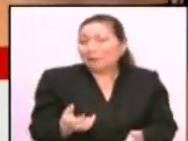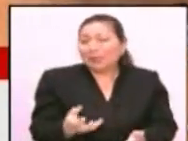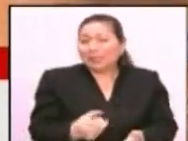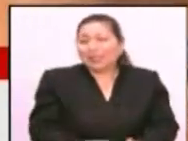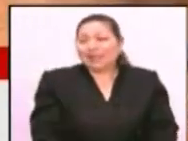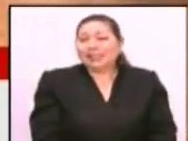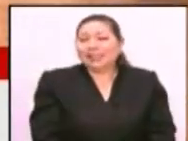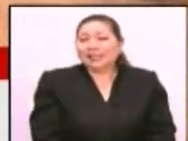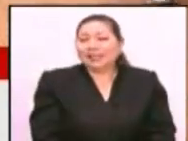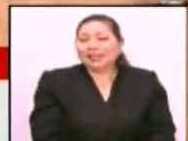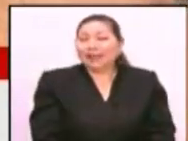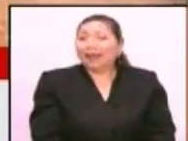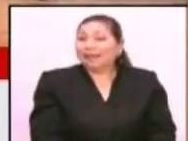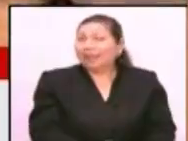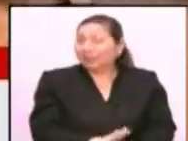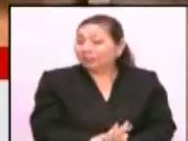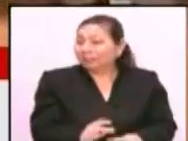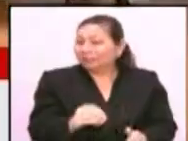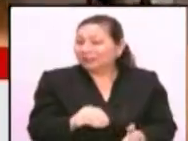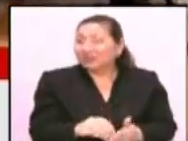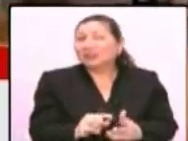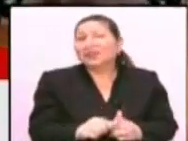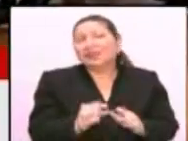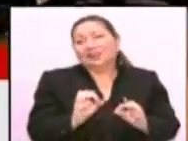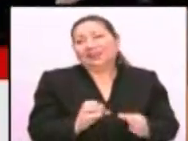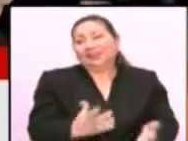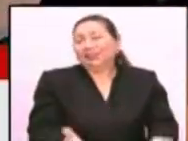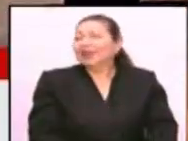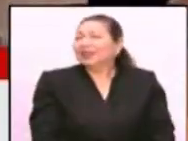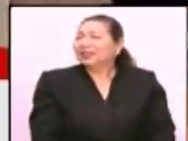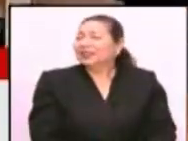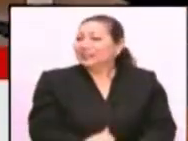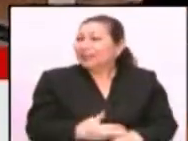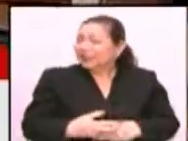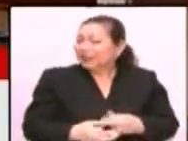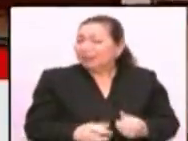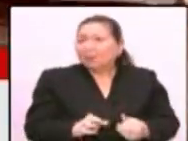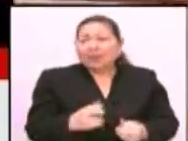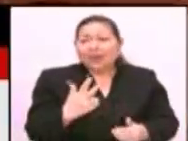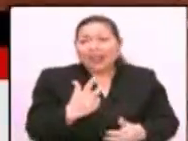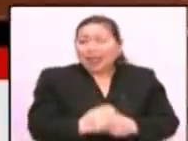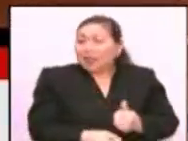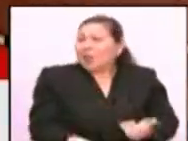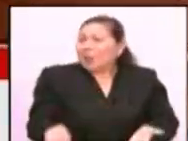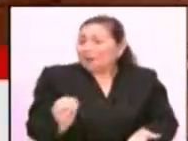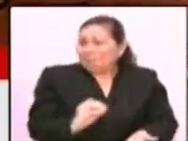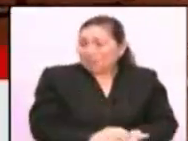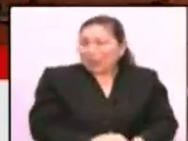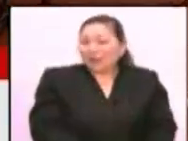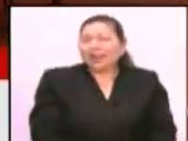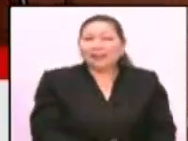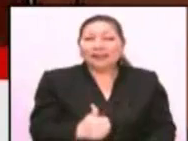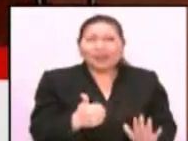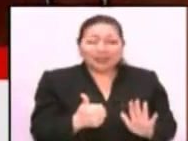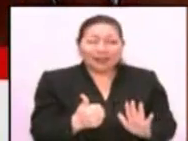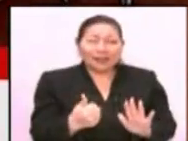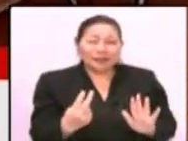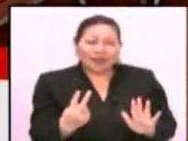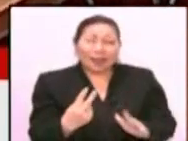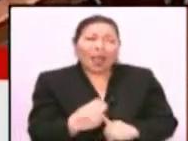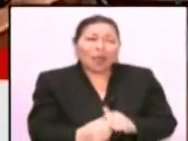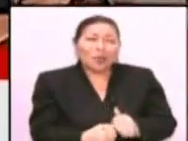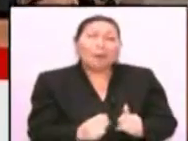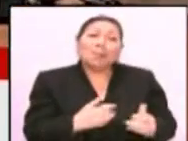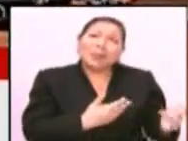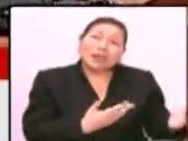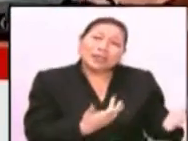omisivo, y una vez que él incumple recién se configura el delito. Luego entramos al proceso penal 3 años más, o sea, es decir, entre 6 a 7 años una madre